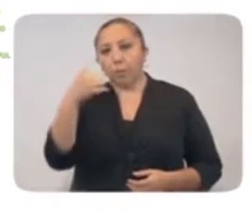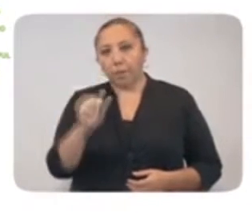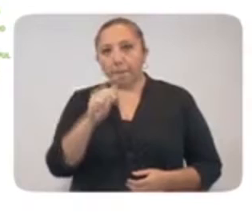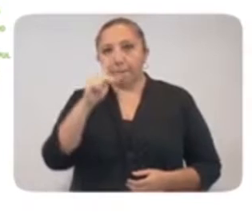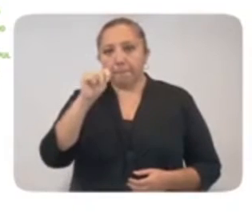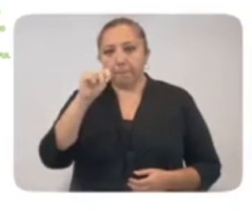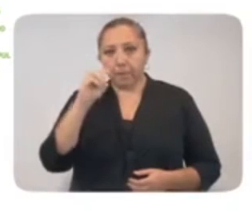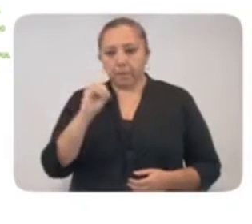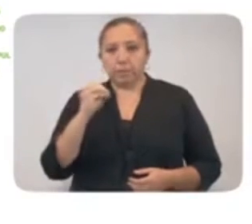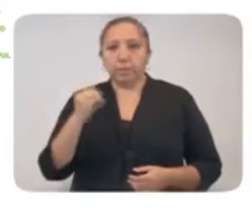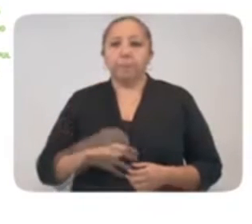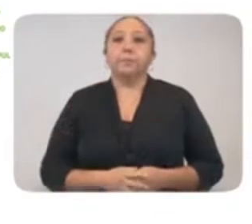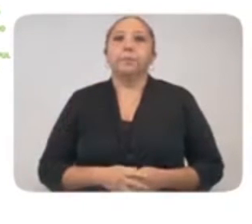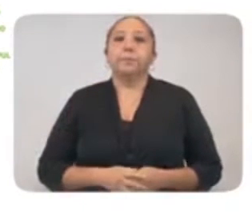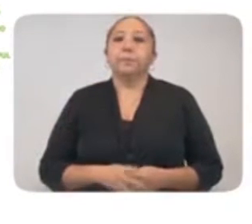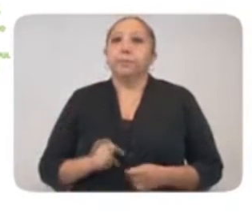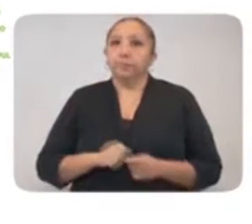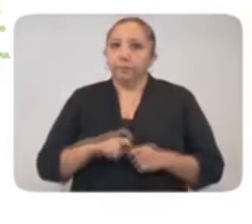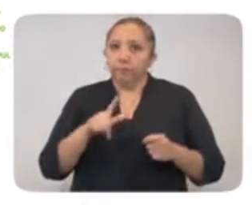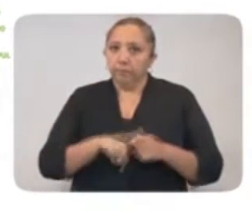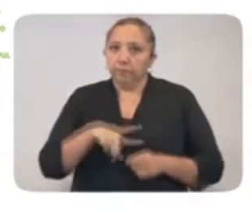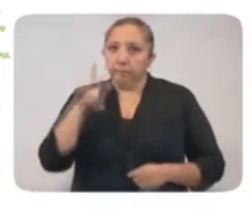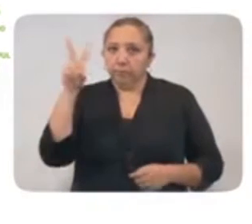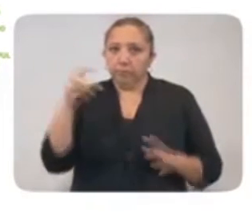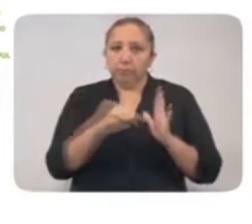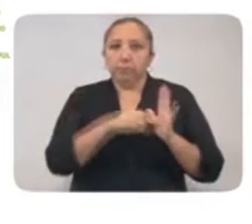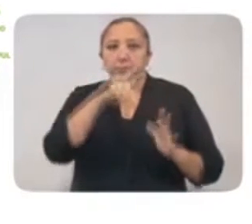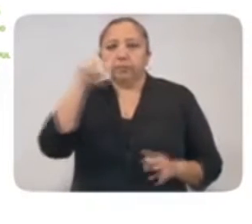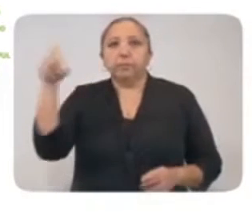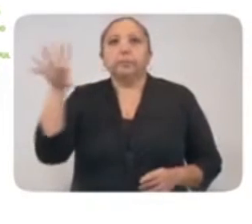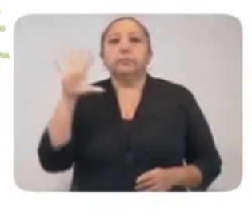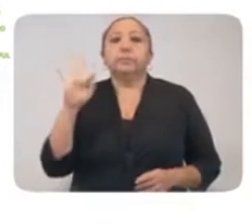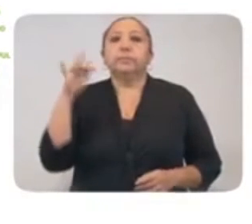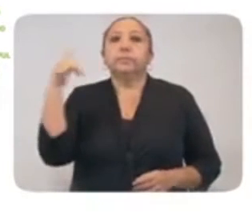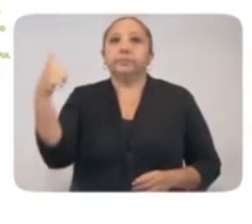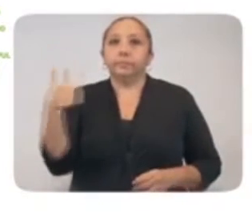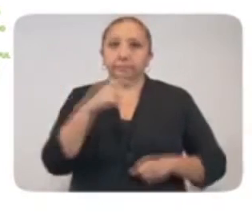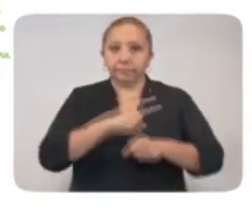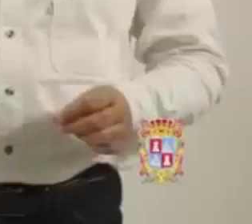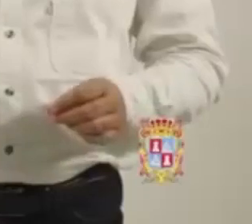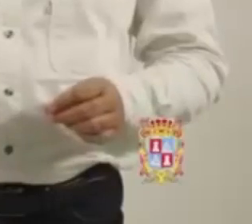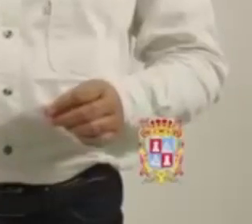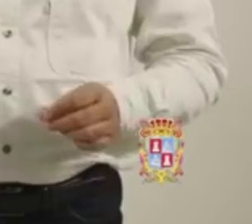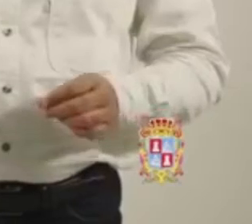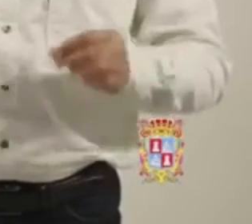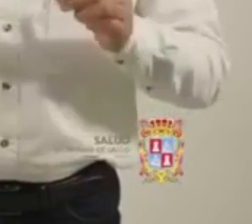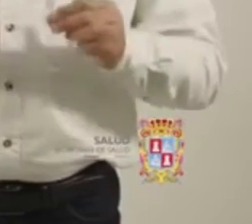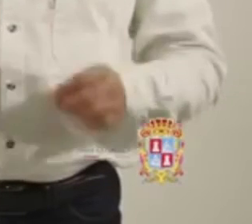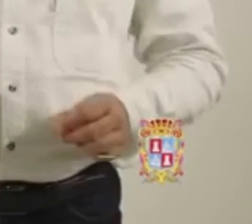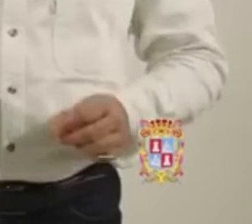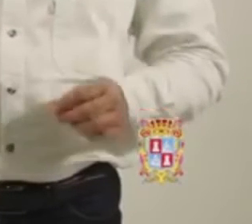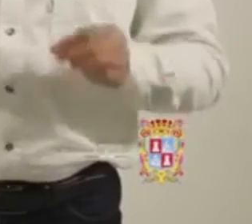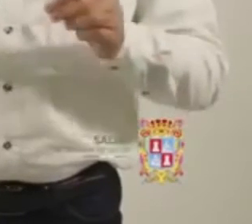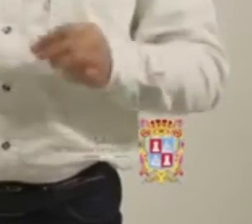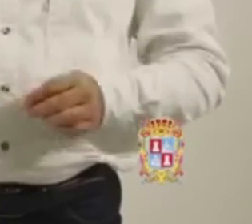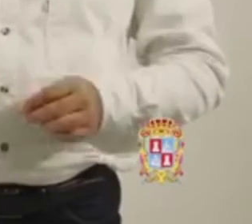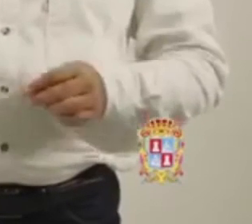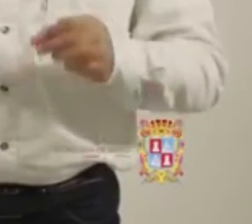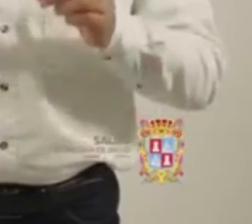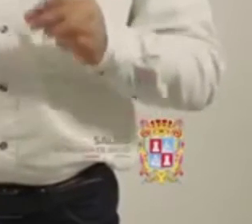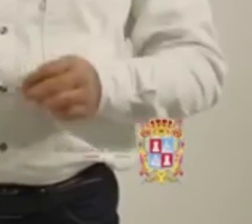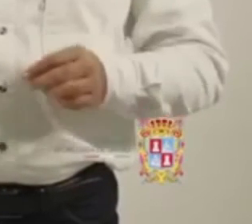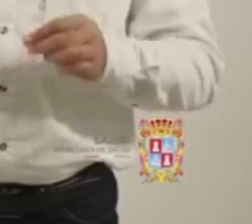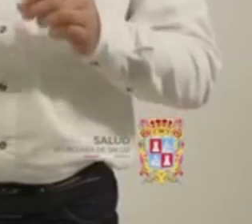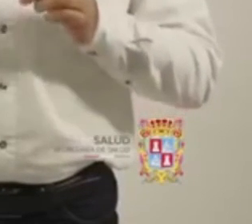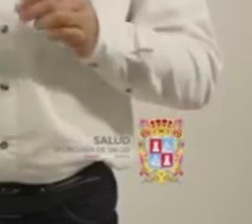30 casos positivos nuevos y aunque no hay defunciones reportadas en la plataforma nacional ahora es el municipio de campeche que en los